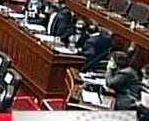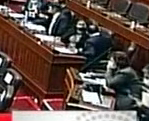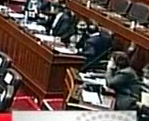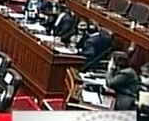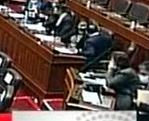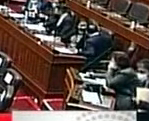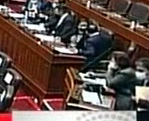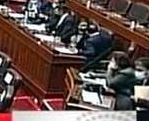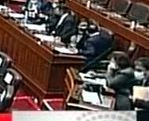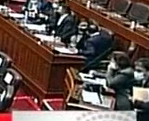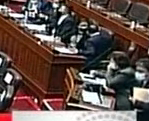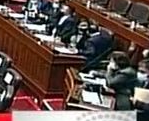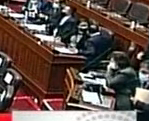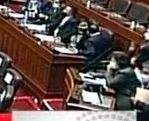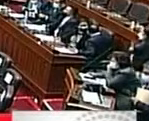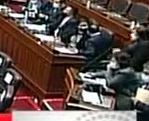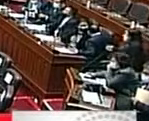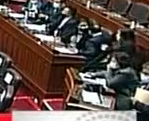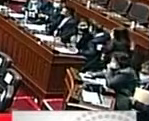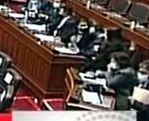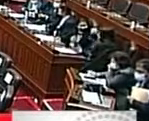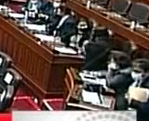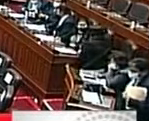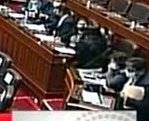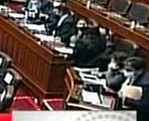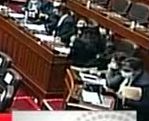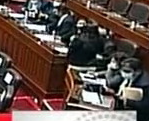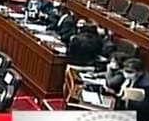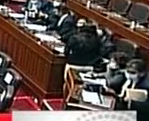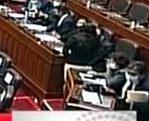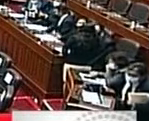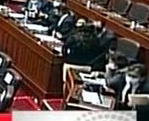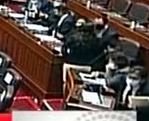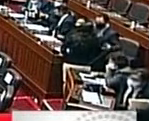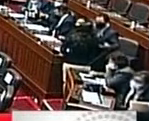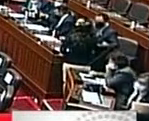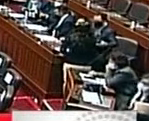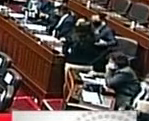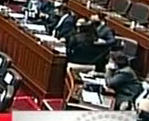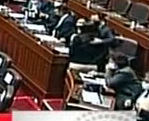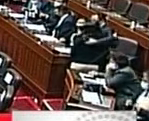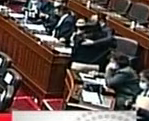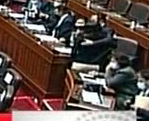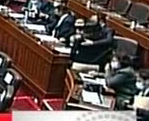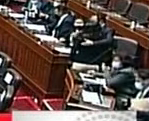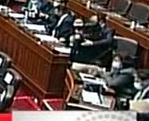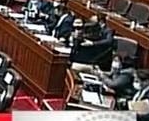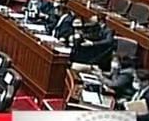Thank you.